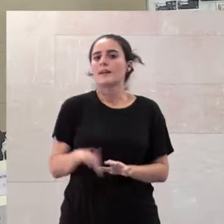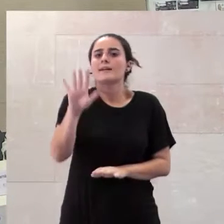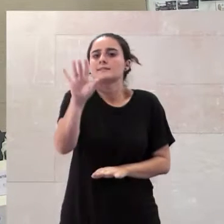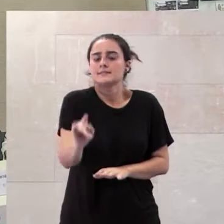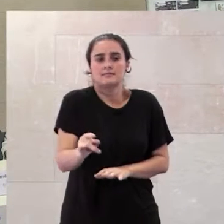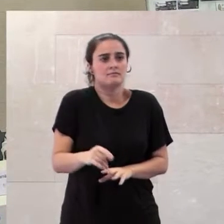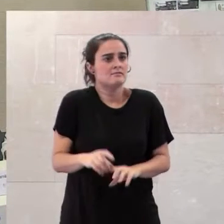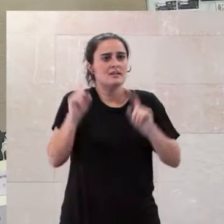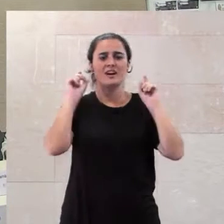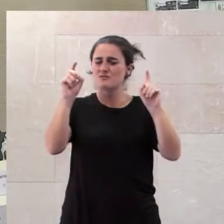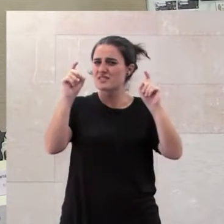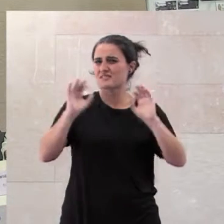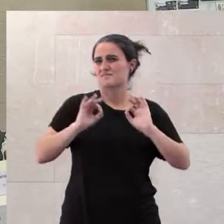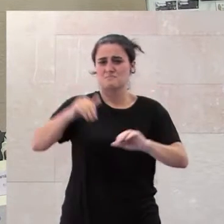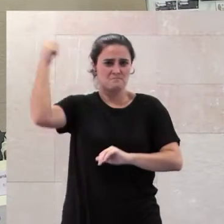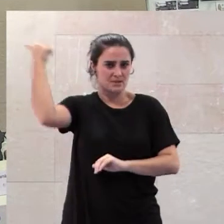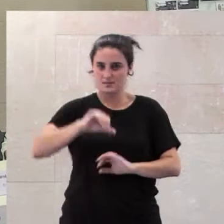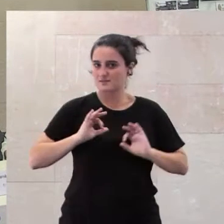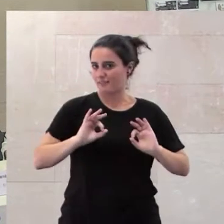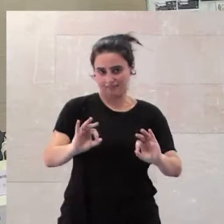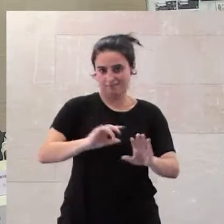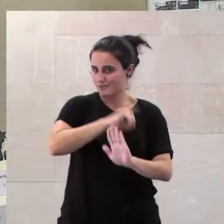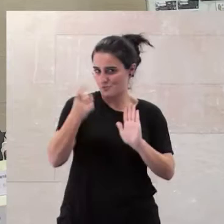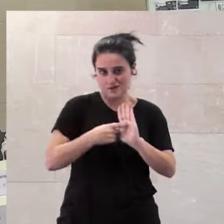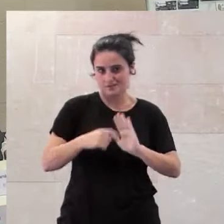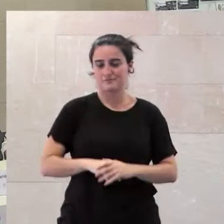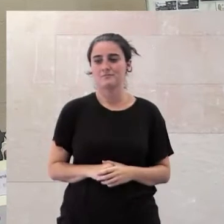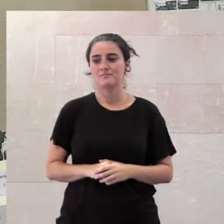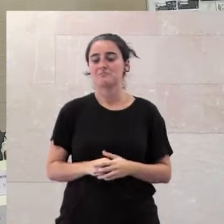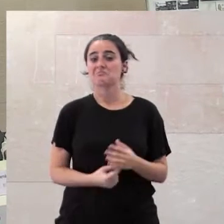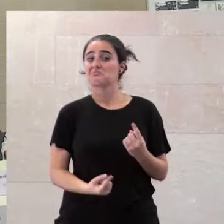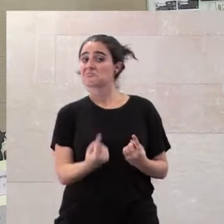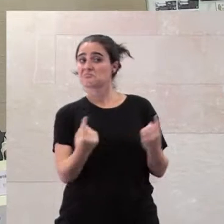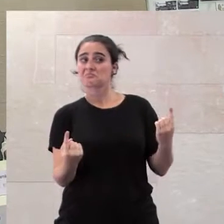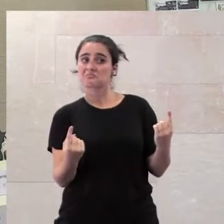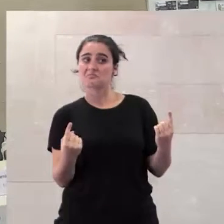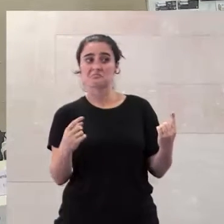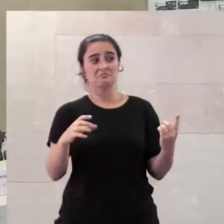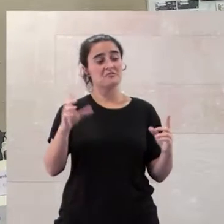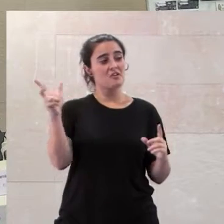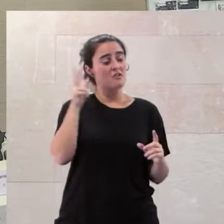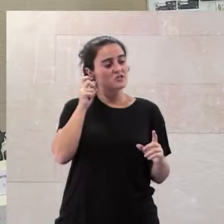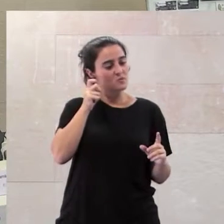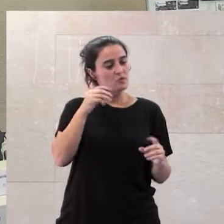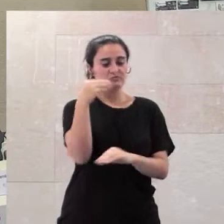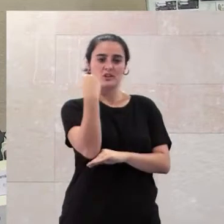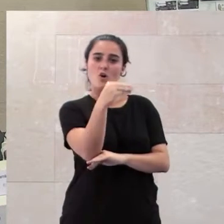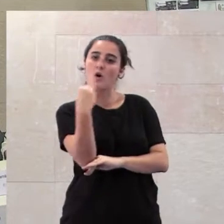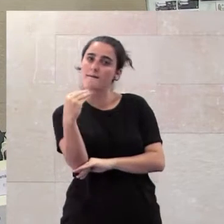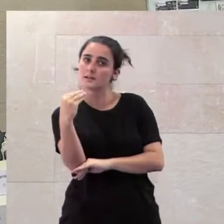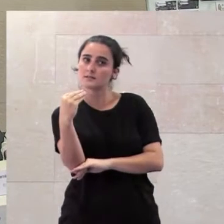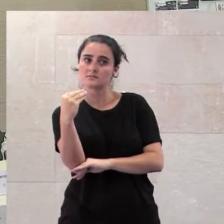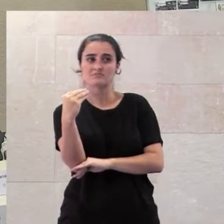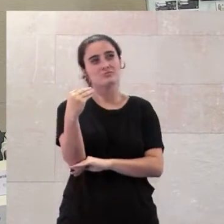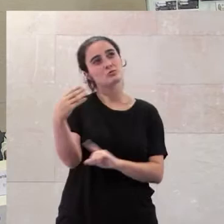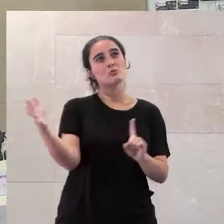la educación ha sido totalmente machista, totalmente, ¿eh? Alguna vez se oye comentar que la gente joven, bueno, pues en ese sentido